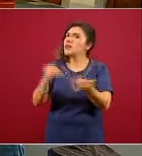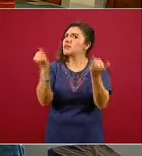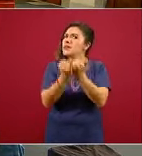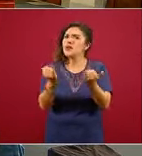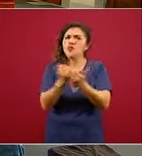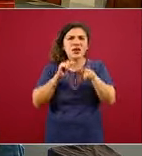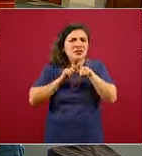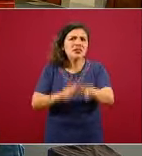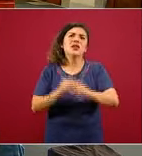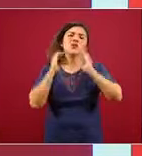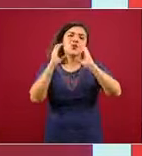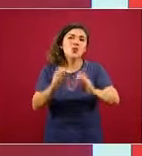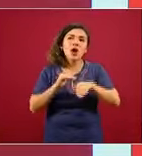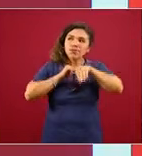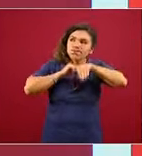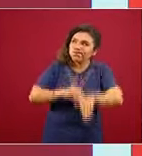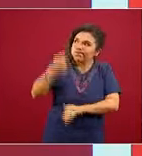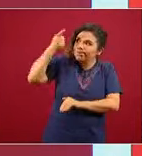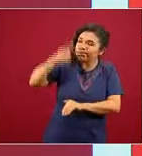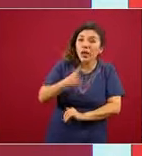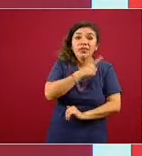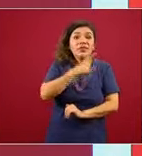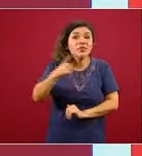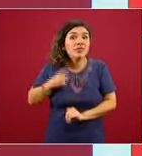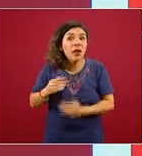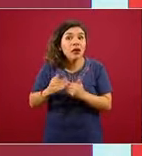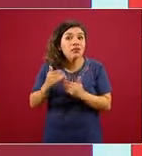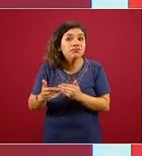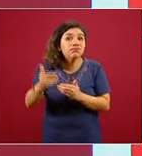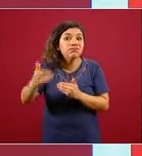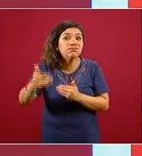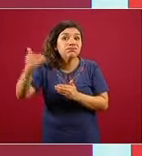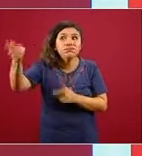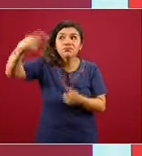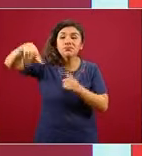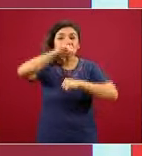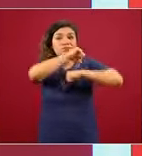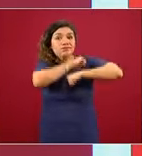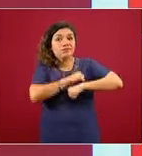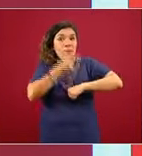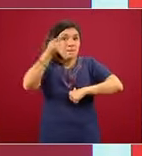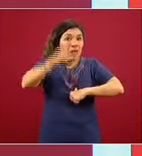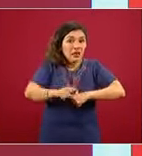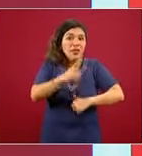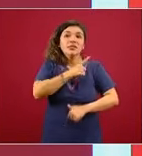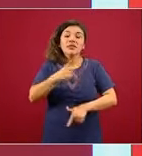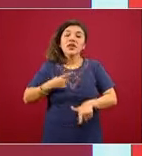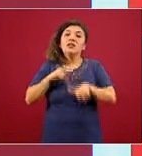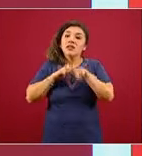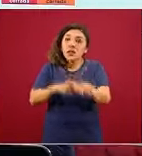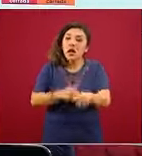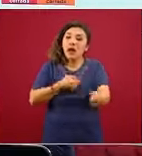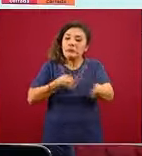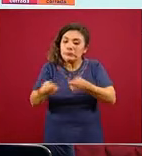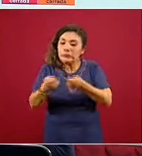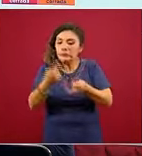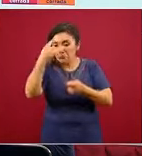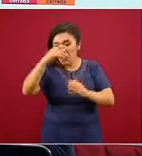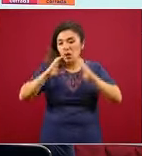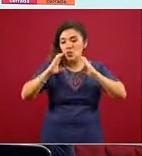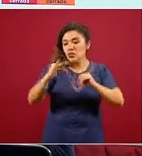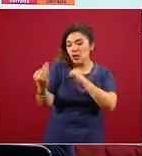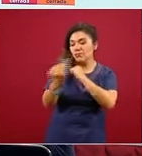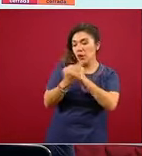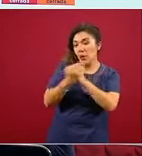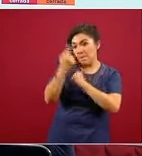cuidando, tengo que seguir acatando las instrucciones de las autoridades locales, tengo que seguir tomando todas las medidas de protección